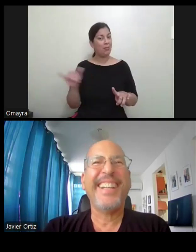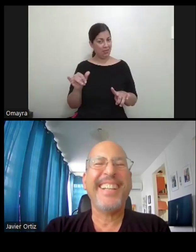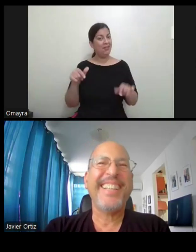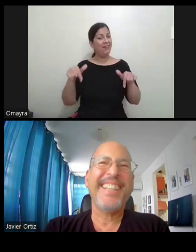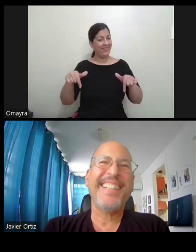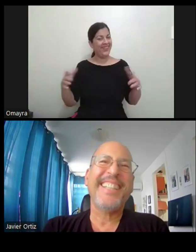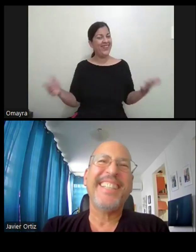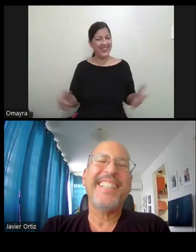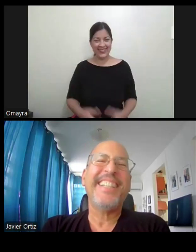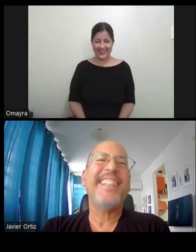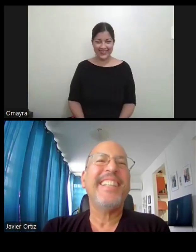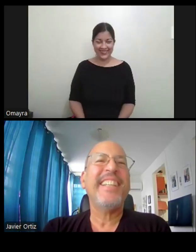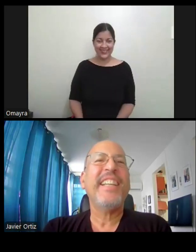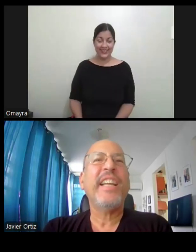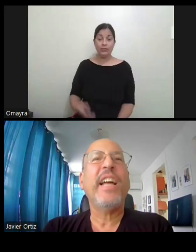porque habla.